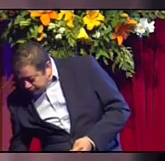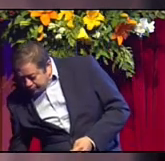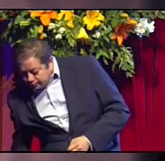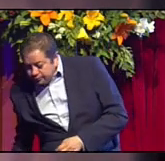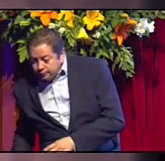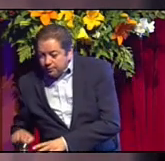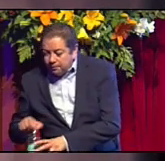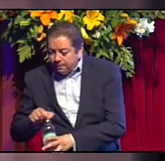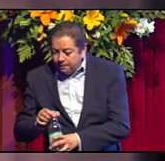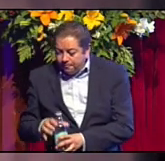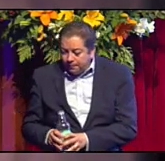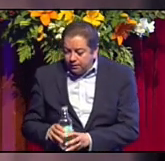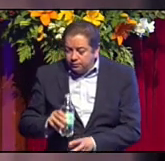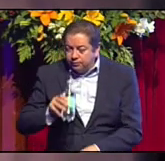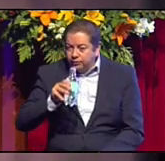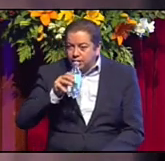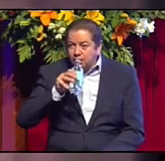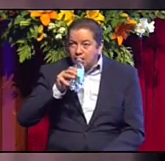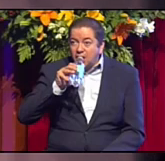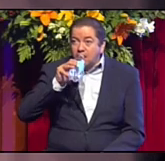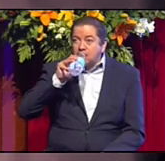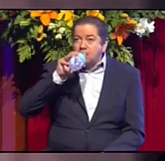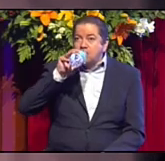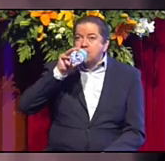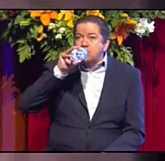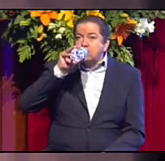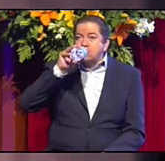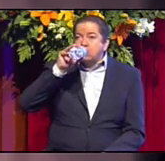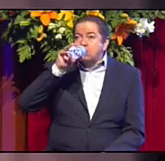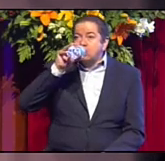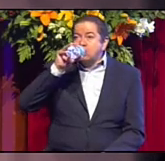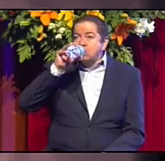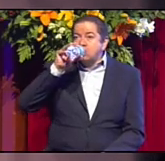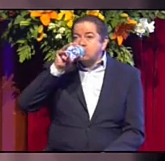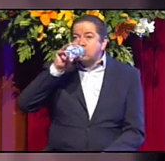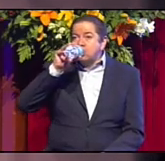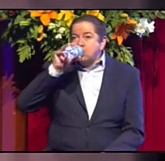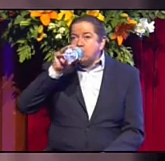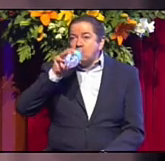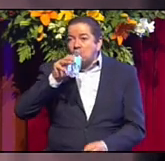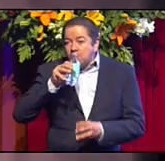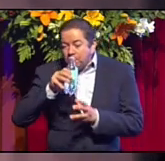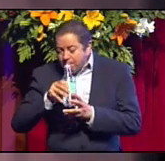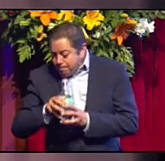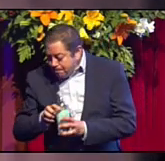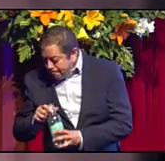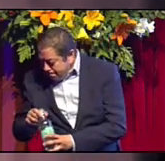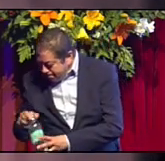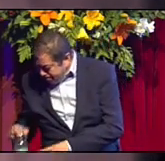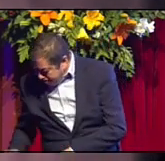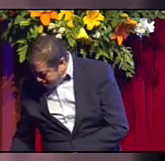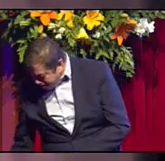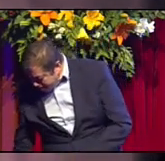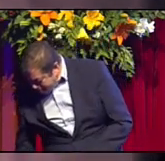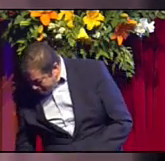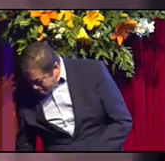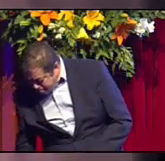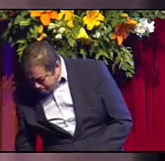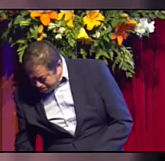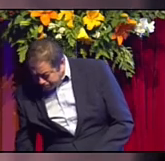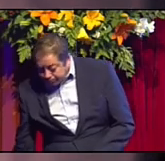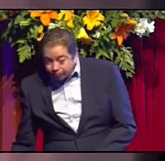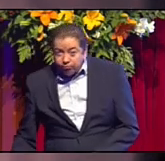No hay mejor inversión que uno hace por los seres que quiere. y nuestras mascotas están ahí, en ese